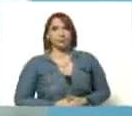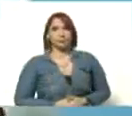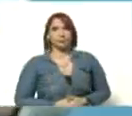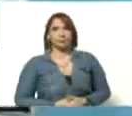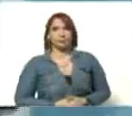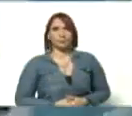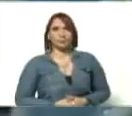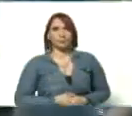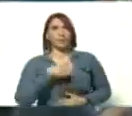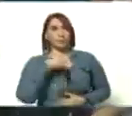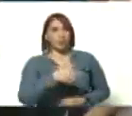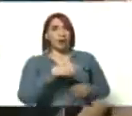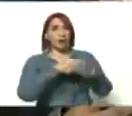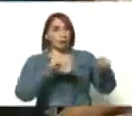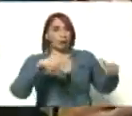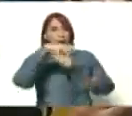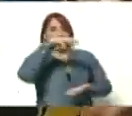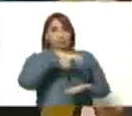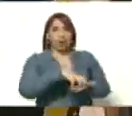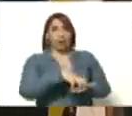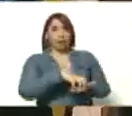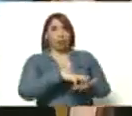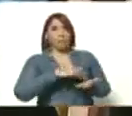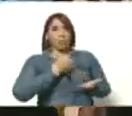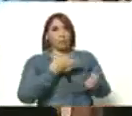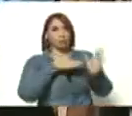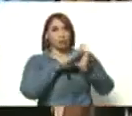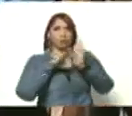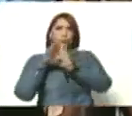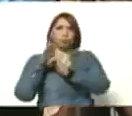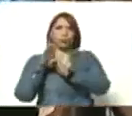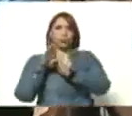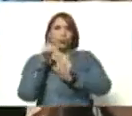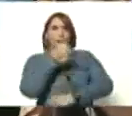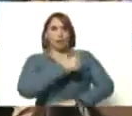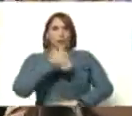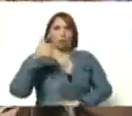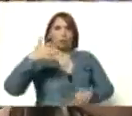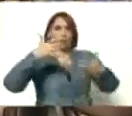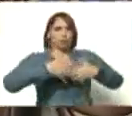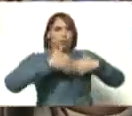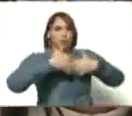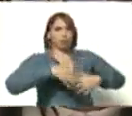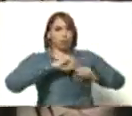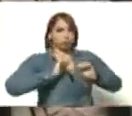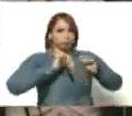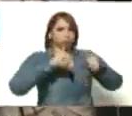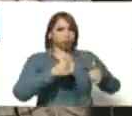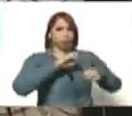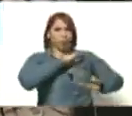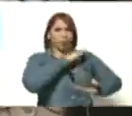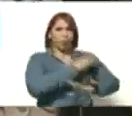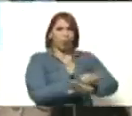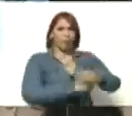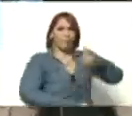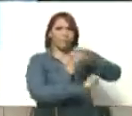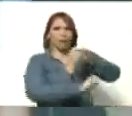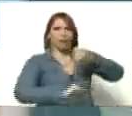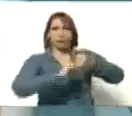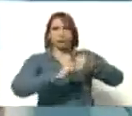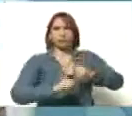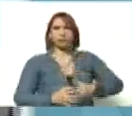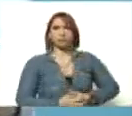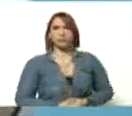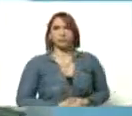ese territorio podamos desarrollar cada uno de estos motores y empezar a fortalecer la base de todo